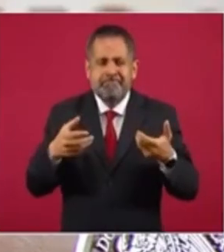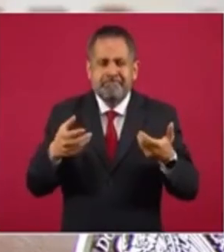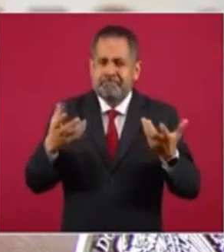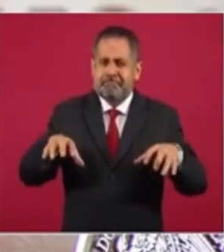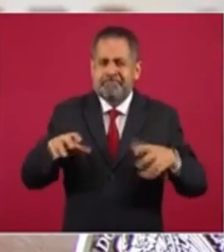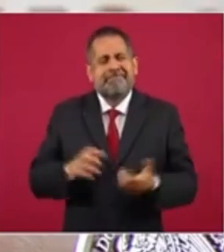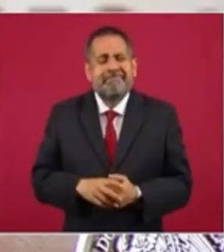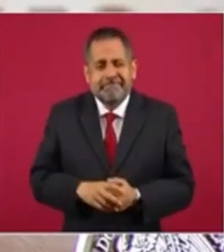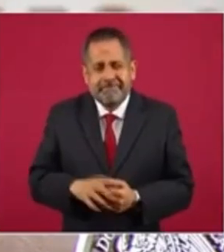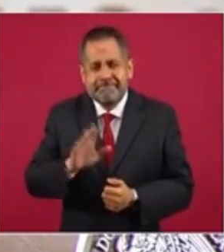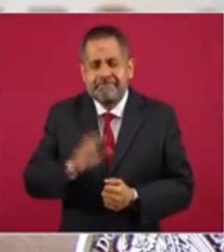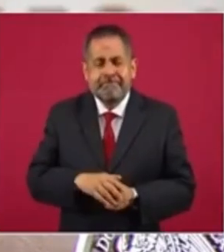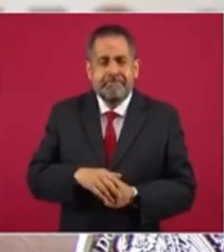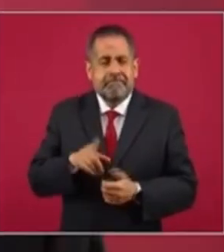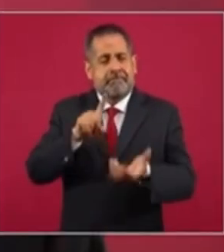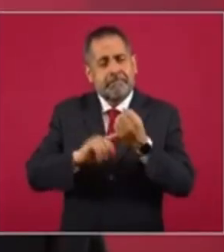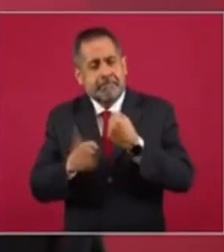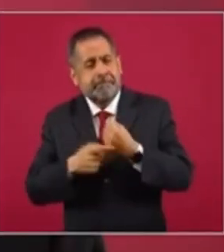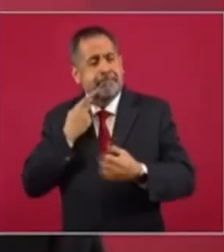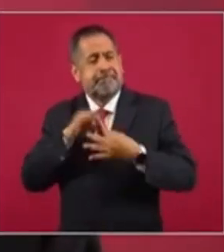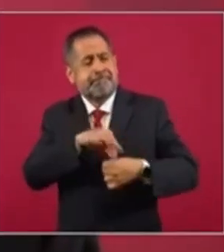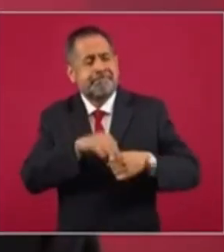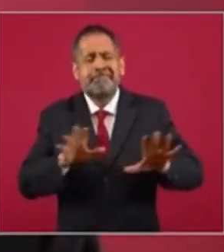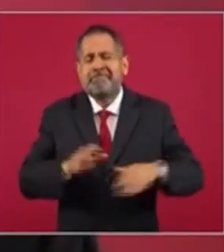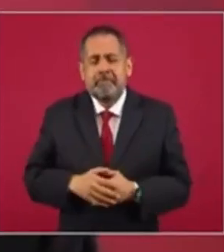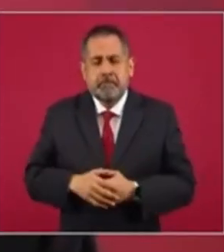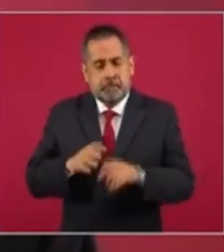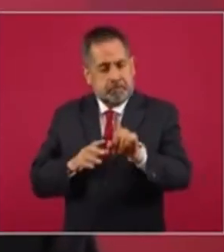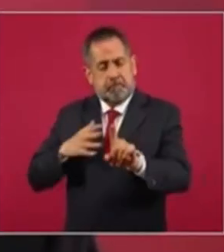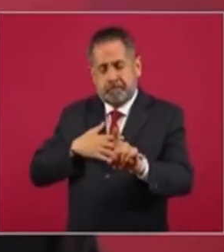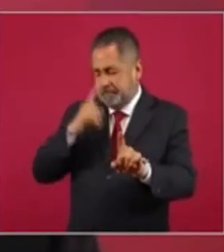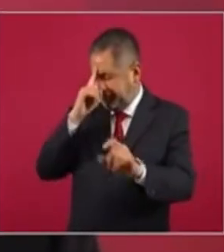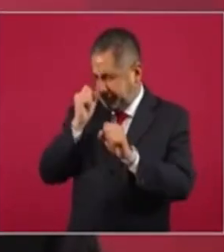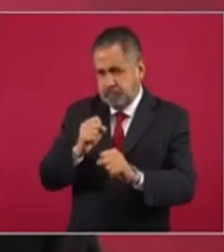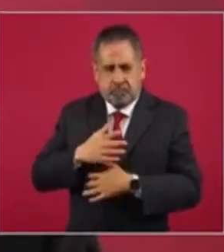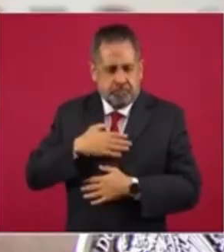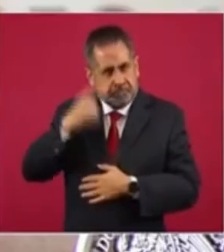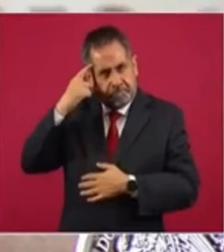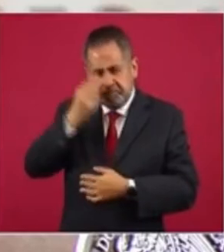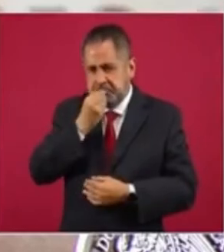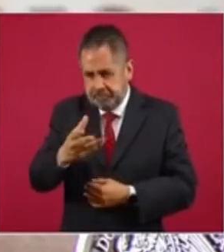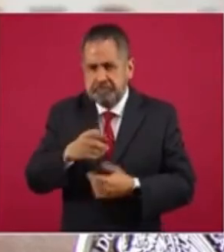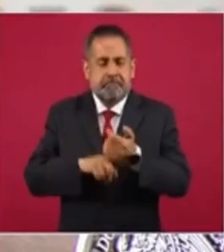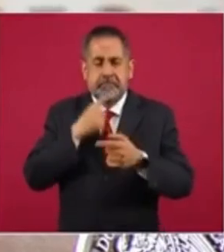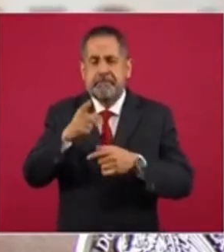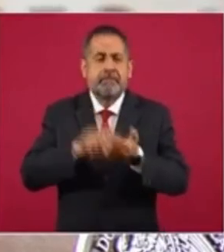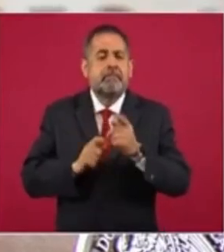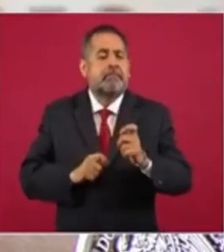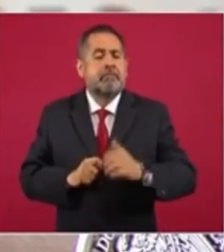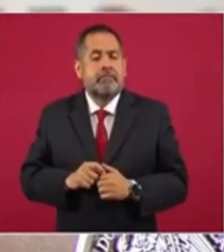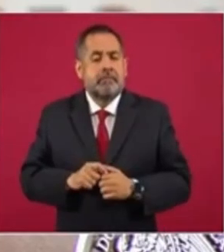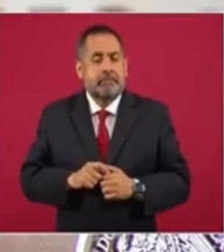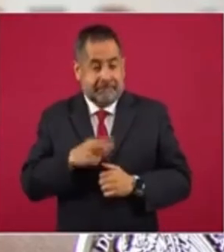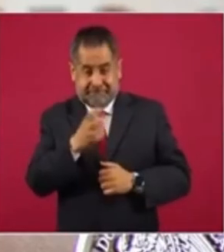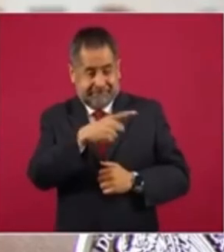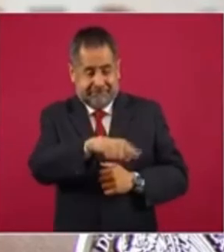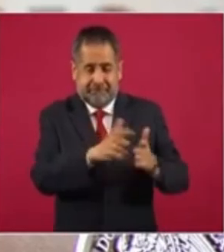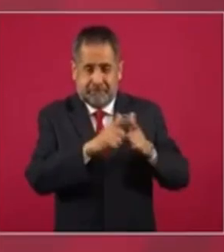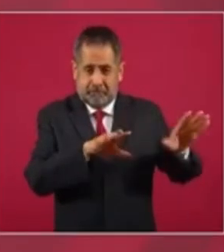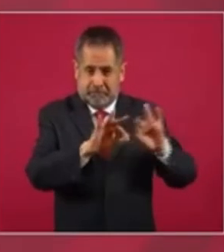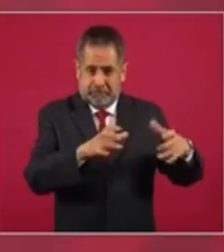y a propósito de este tipo político electoral, yo sí no tengo duda, porque siempre digo lo que pienso, de que ese